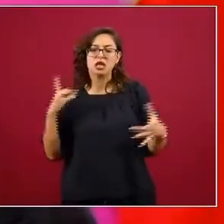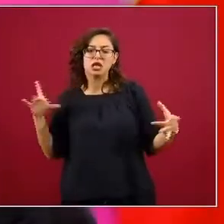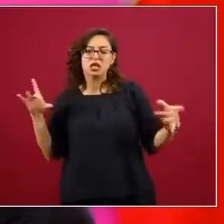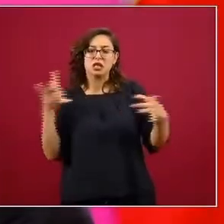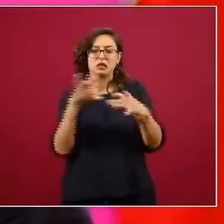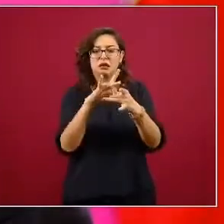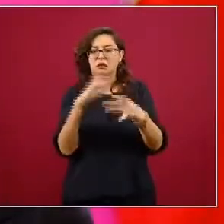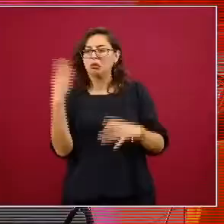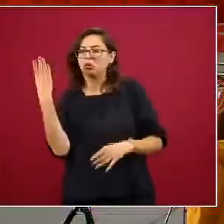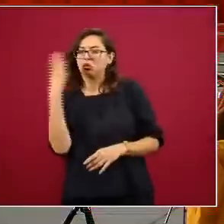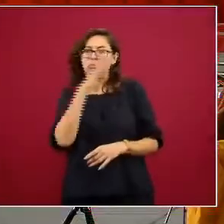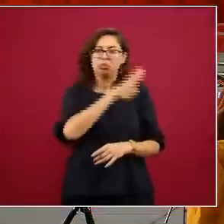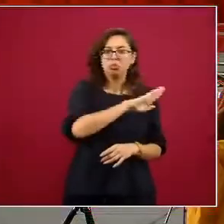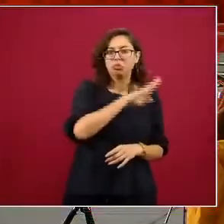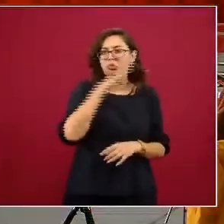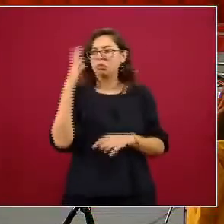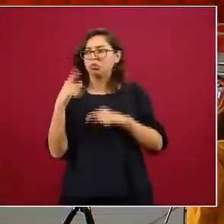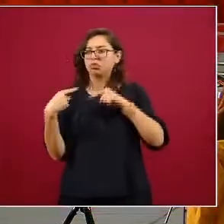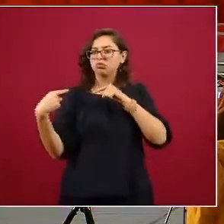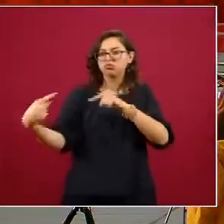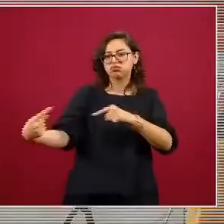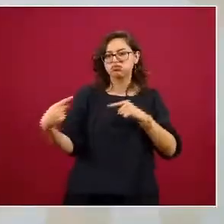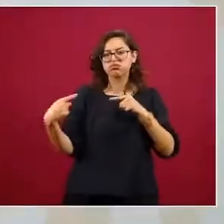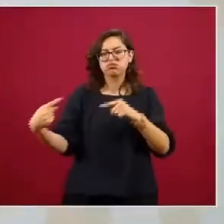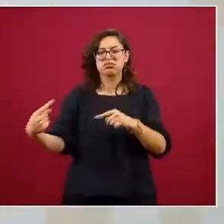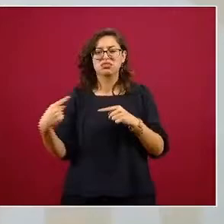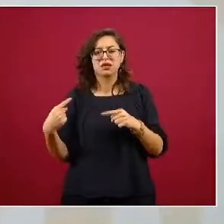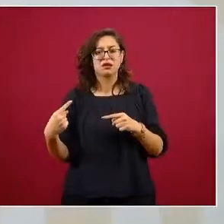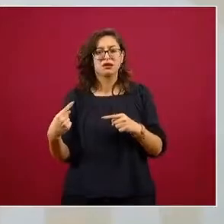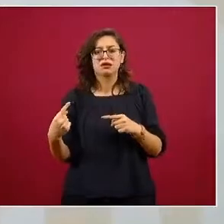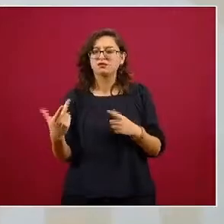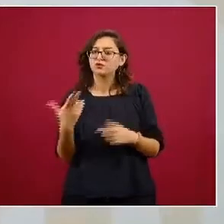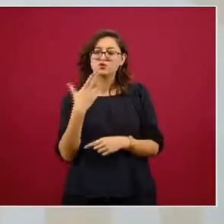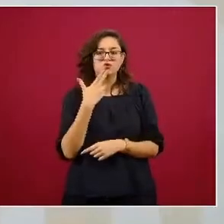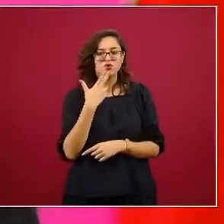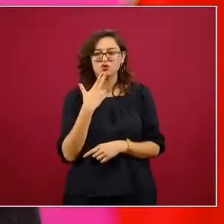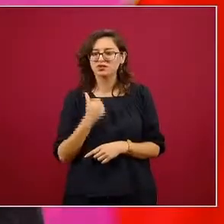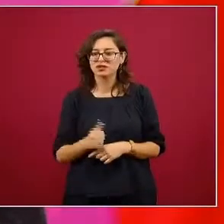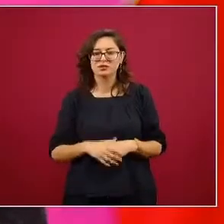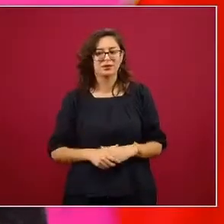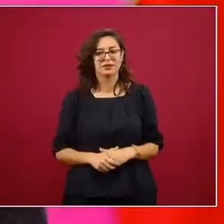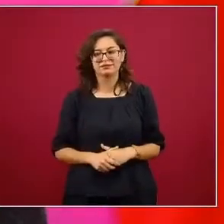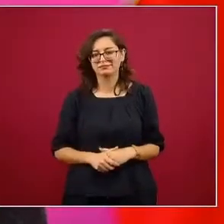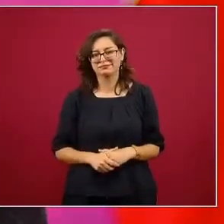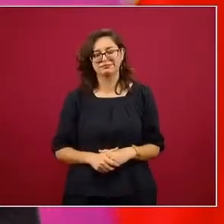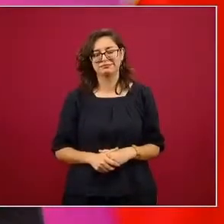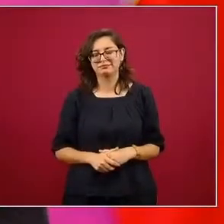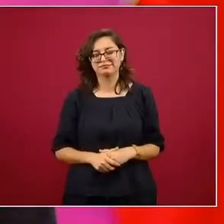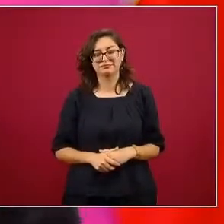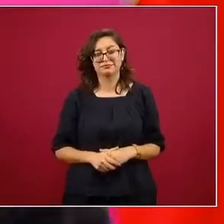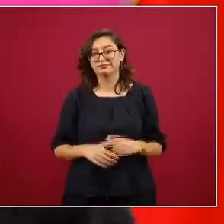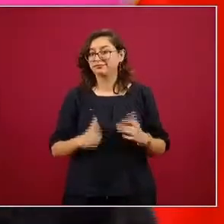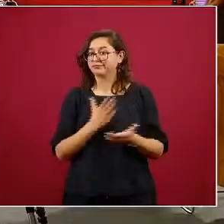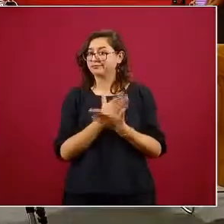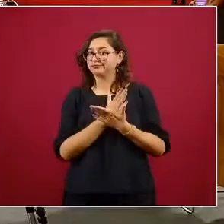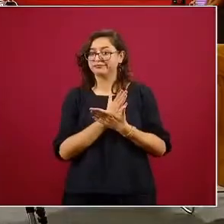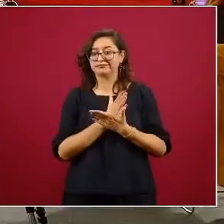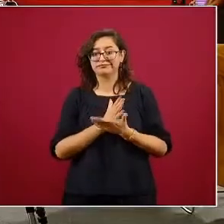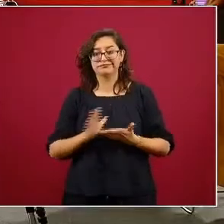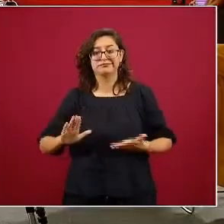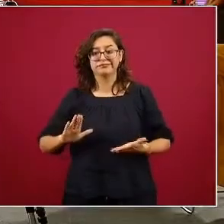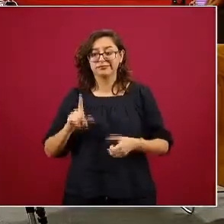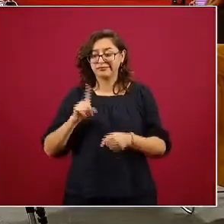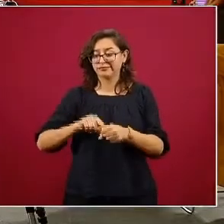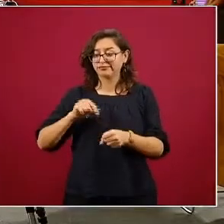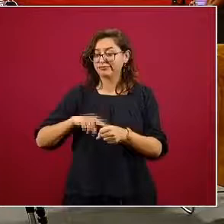o que es un acto de estira y afloja de fuerzas políticas, porque no es así. El semáforo es un instrumento